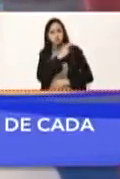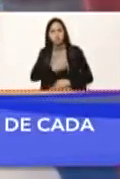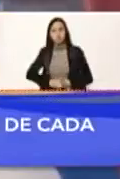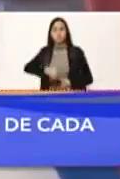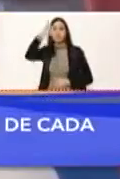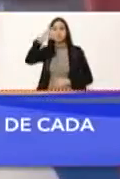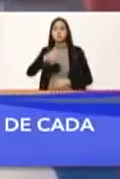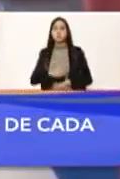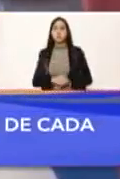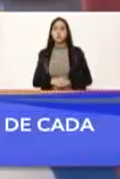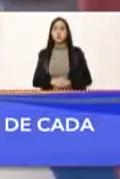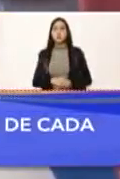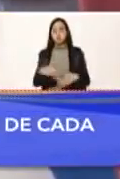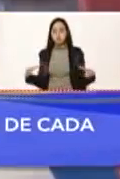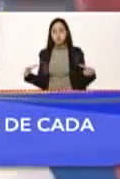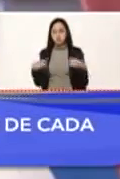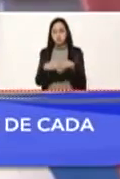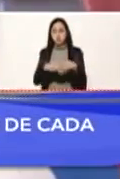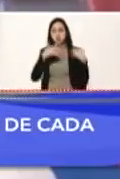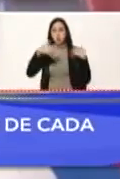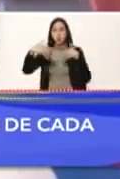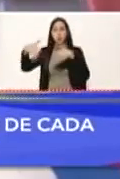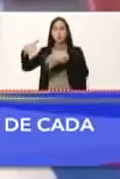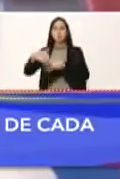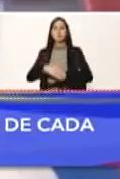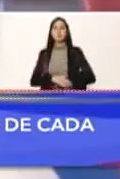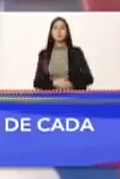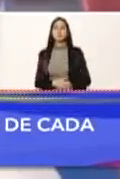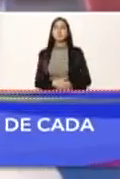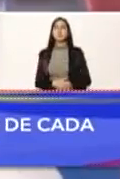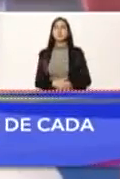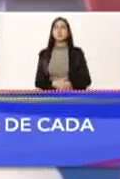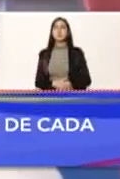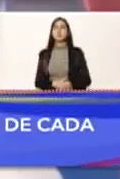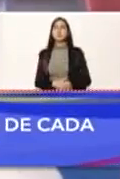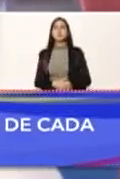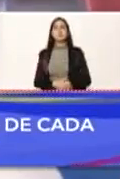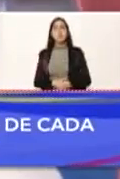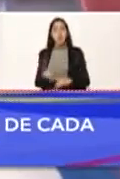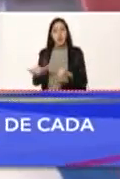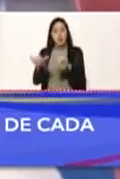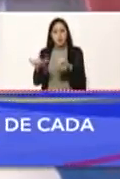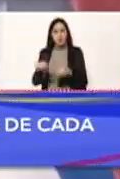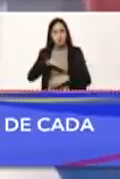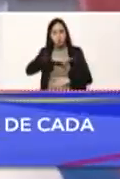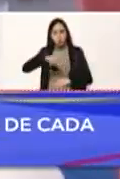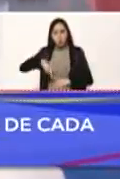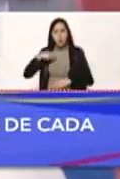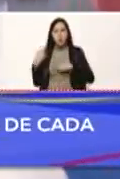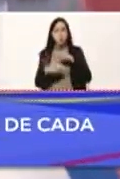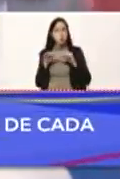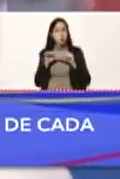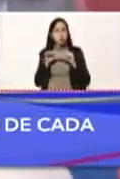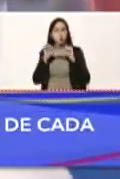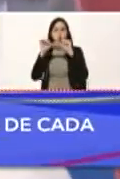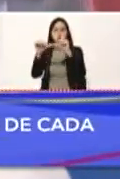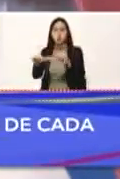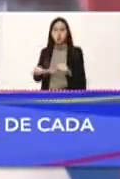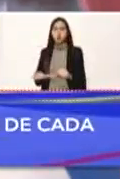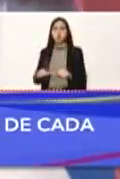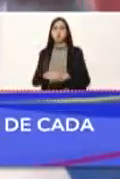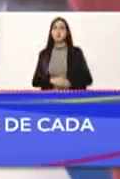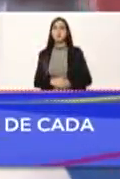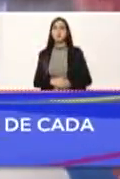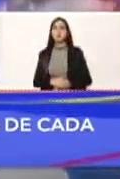nuestra Fuerza Armada Nacional Bolivariana. Así debe ser nuestra revolución, ser